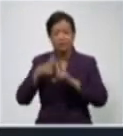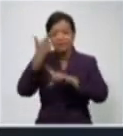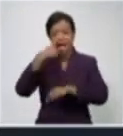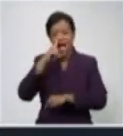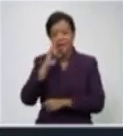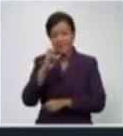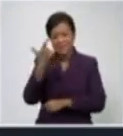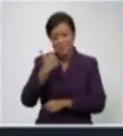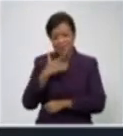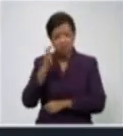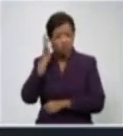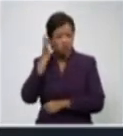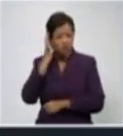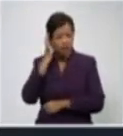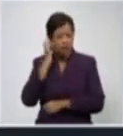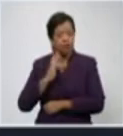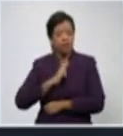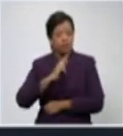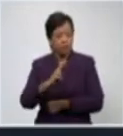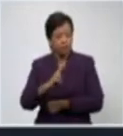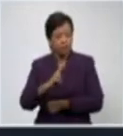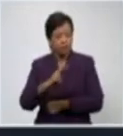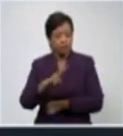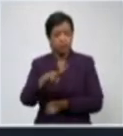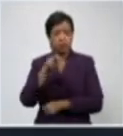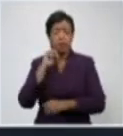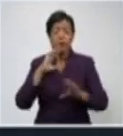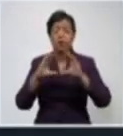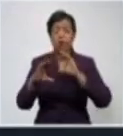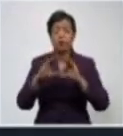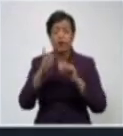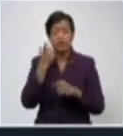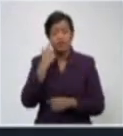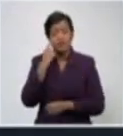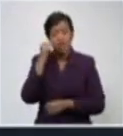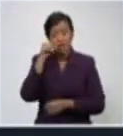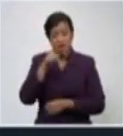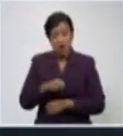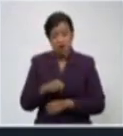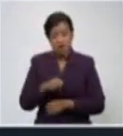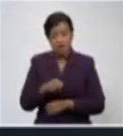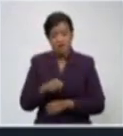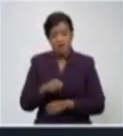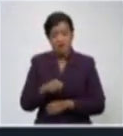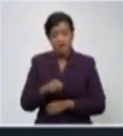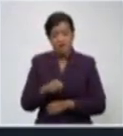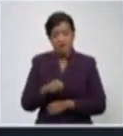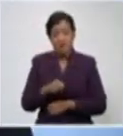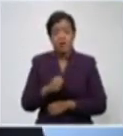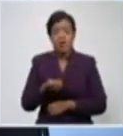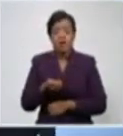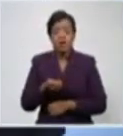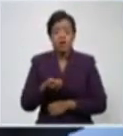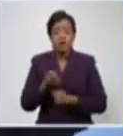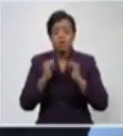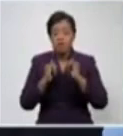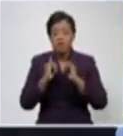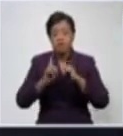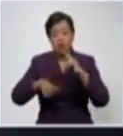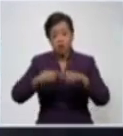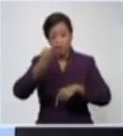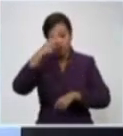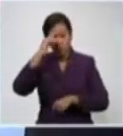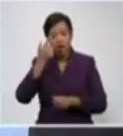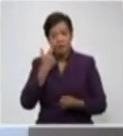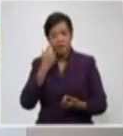son nuevas filtraciones de sus comunicaciones que han aparecido hoy en el blog Fake News contra Cuba. Vamos a escuchar, vamos a ver qué está diciendo